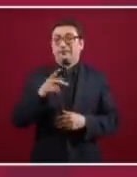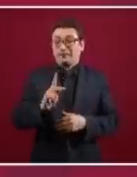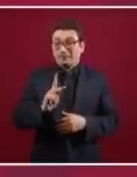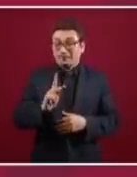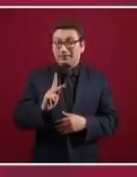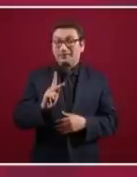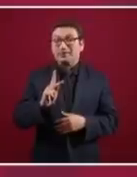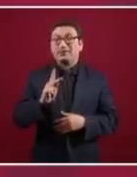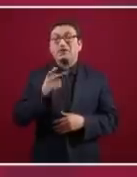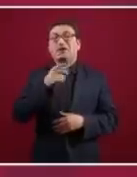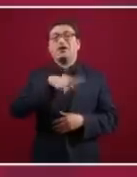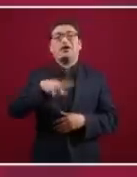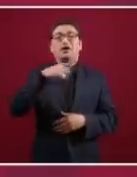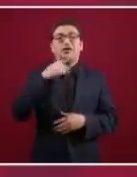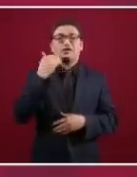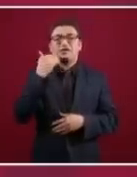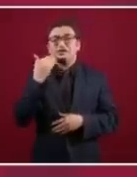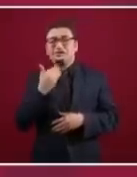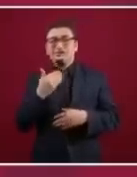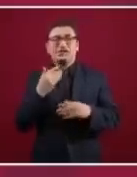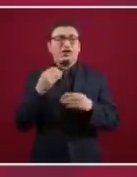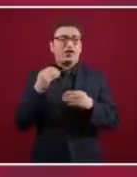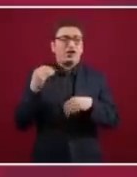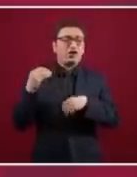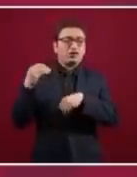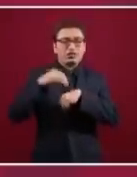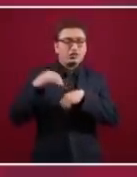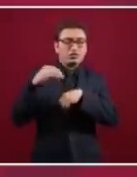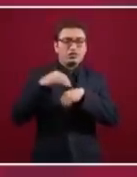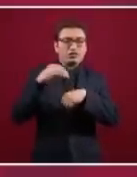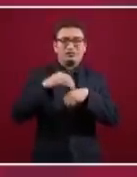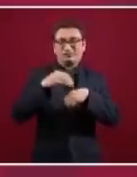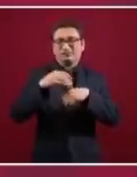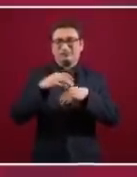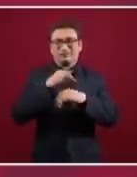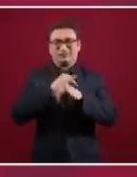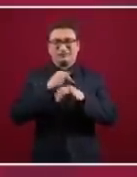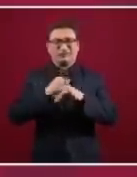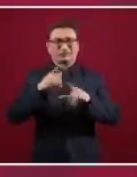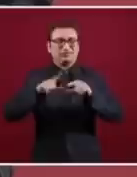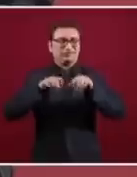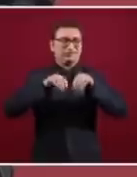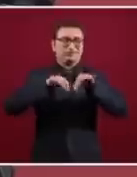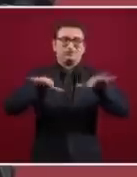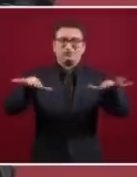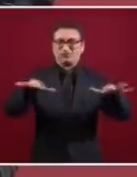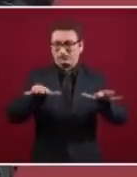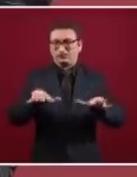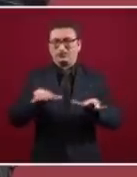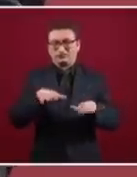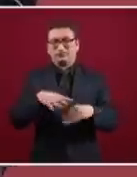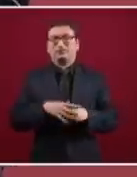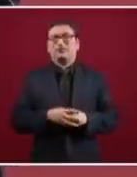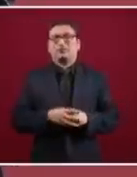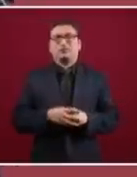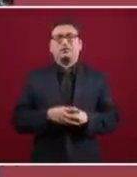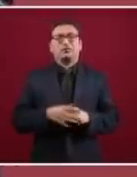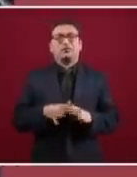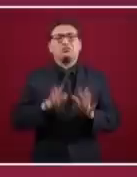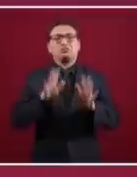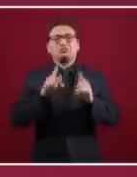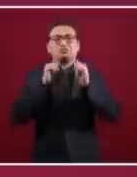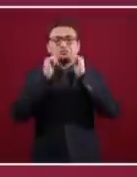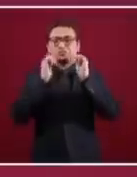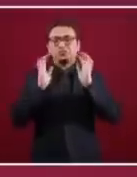con esas deformaciones robots en redes sociales es